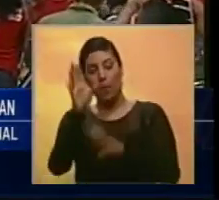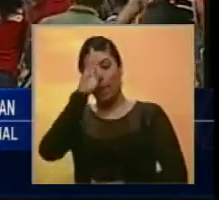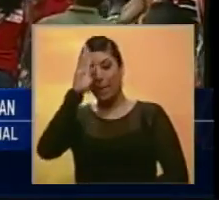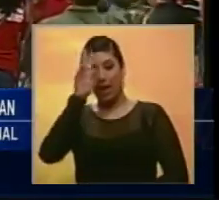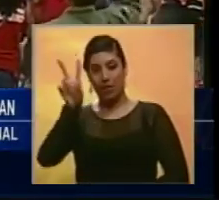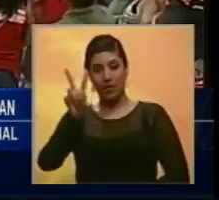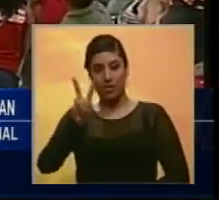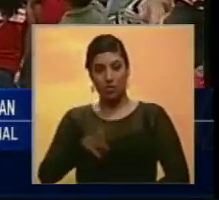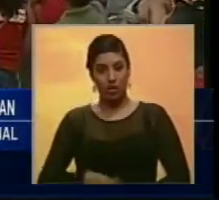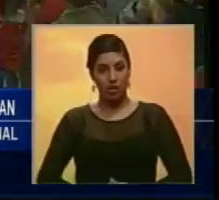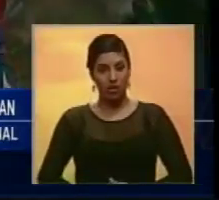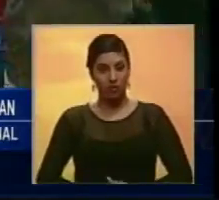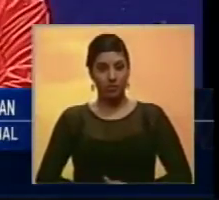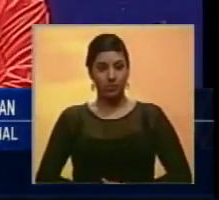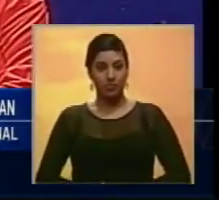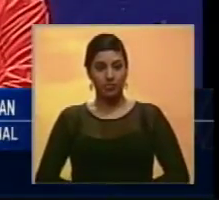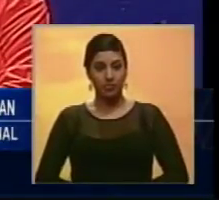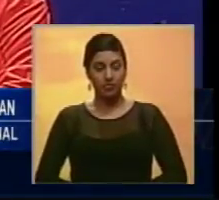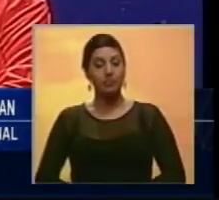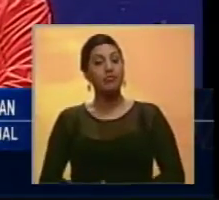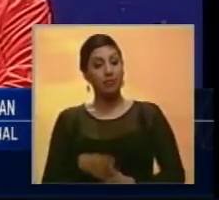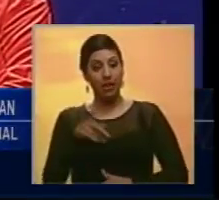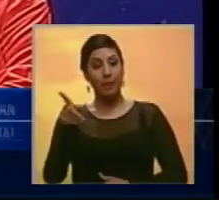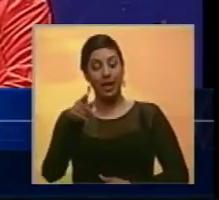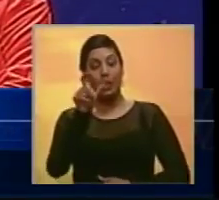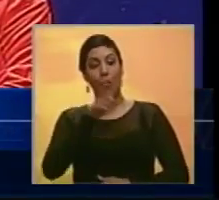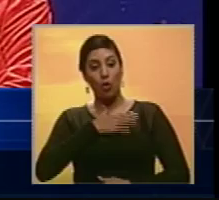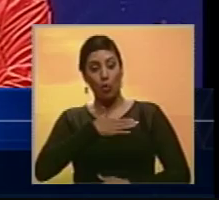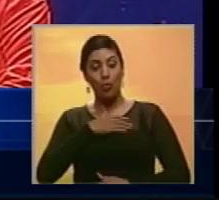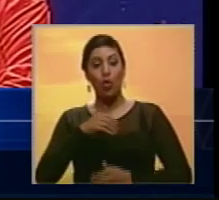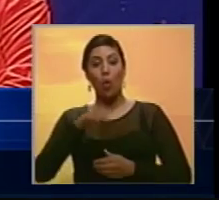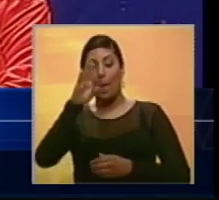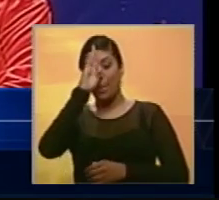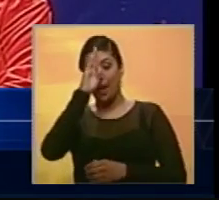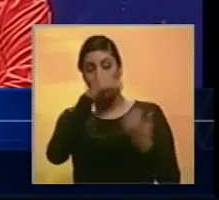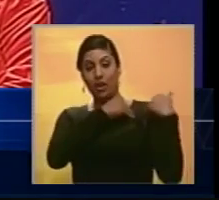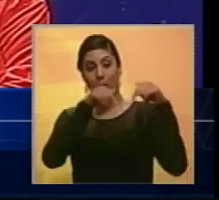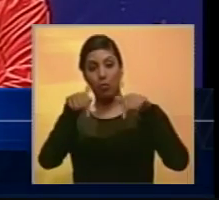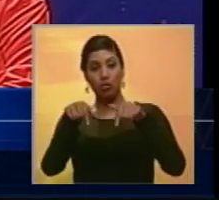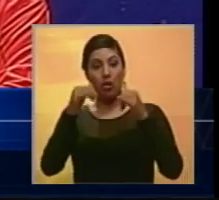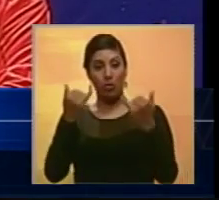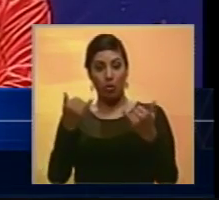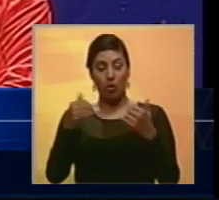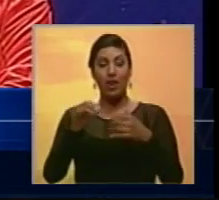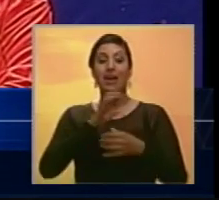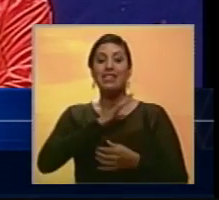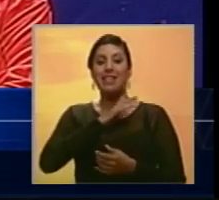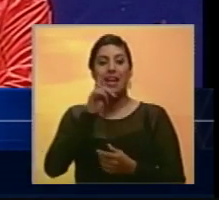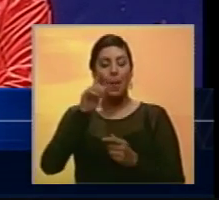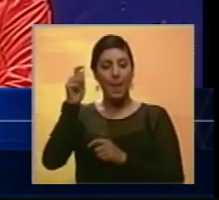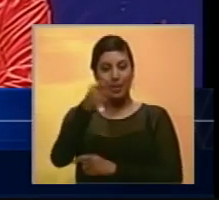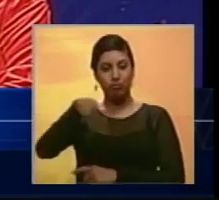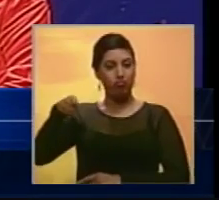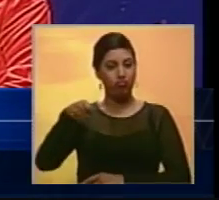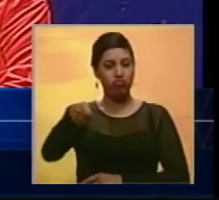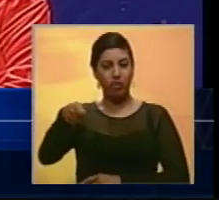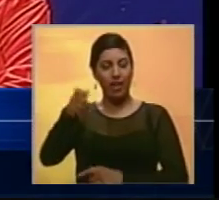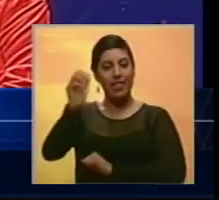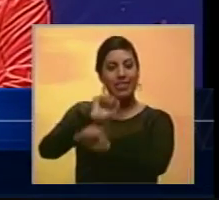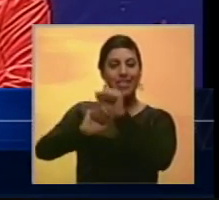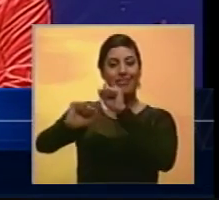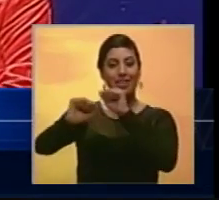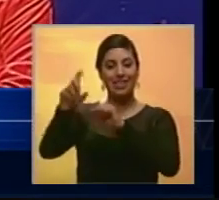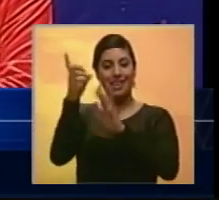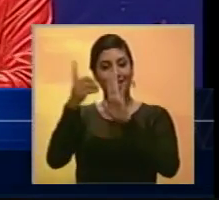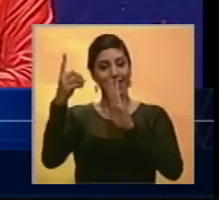de Venezuela. Para que su deván se convierta, como es el SUNDE ahorita, en una espada en defensa de los